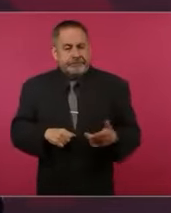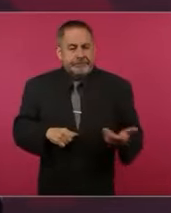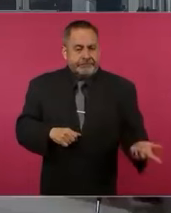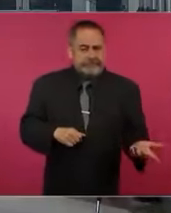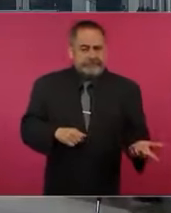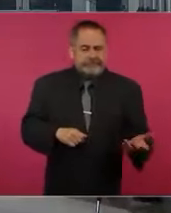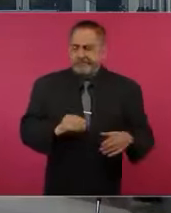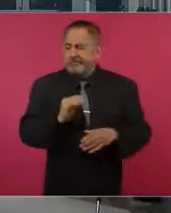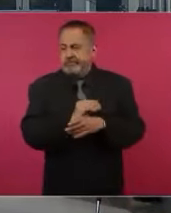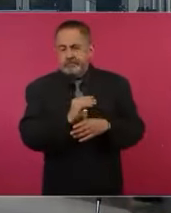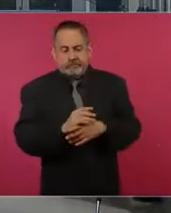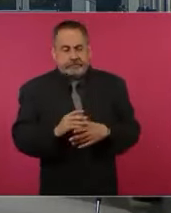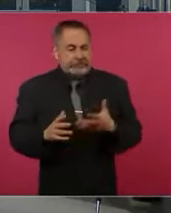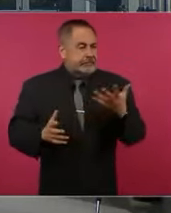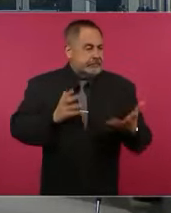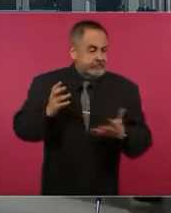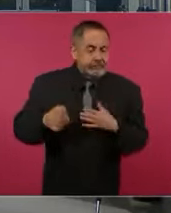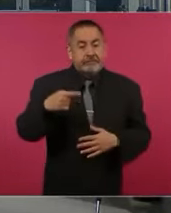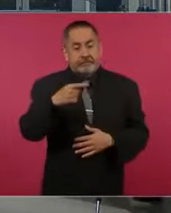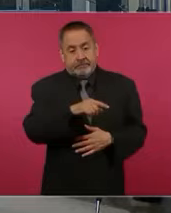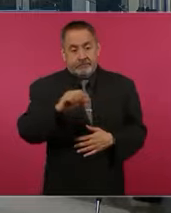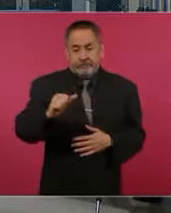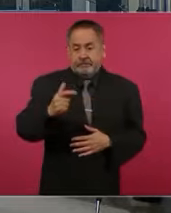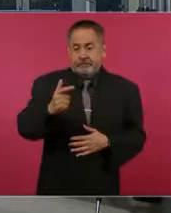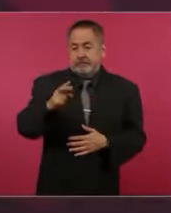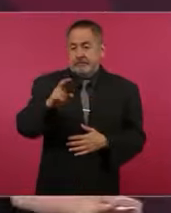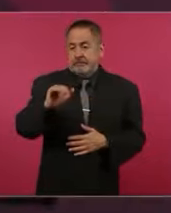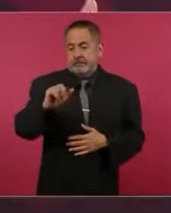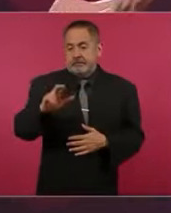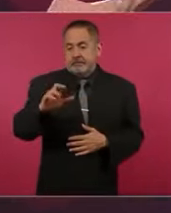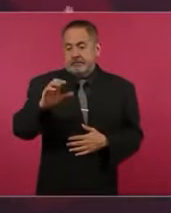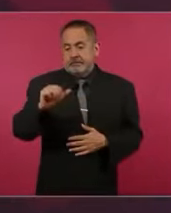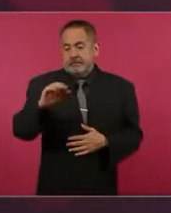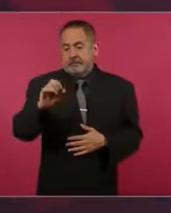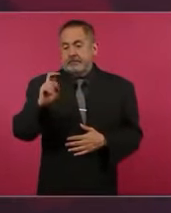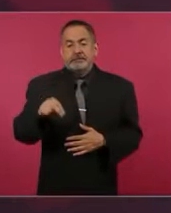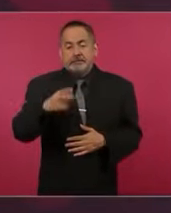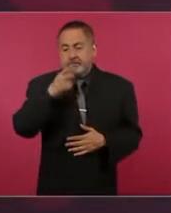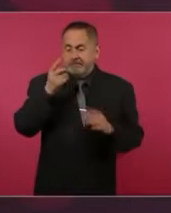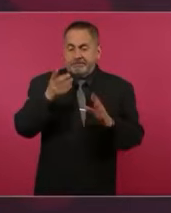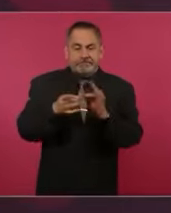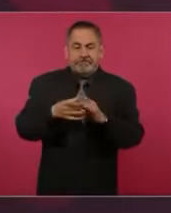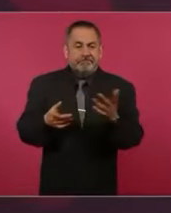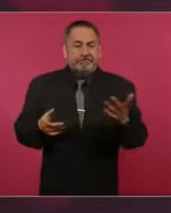hacen a un lado. Ya dice Aguilar Camín, es que